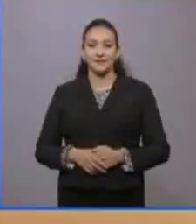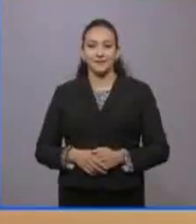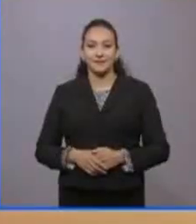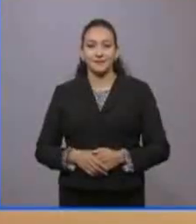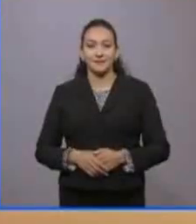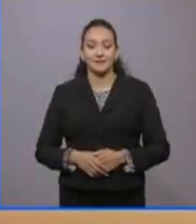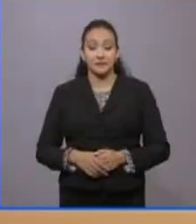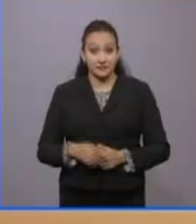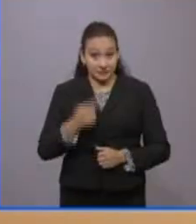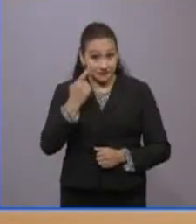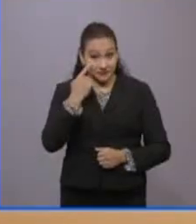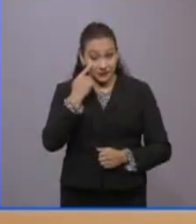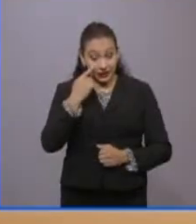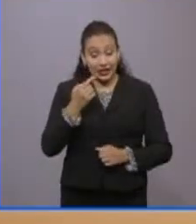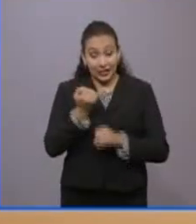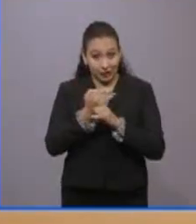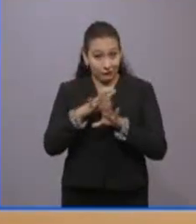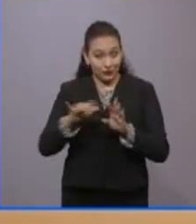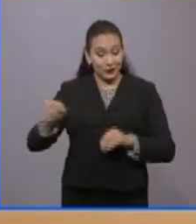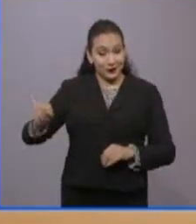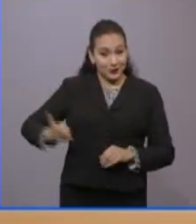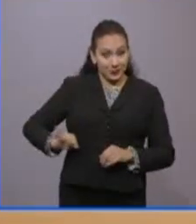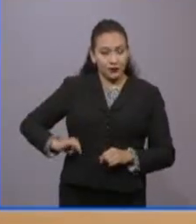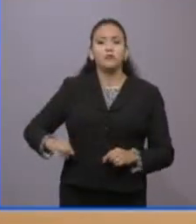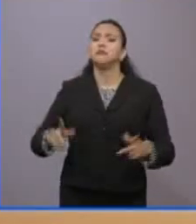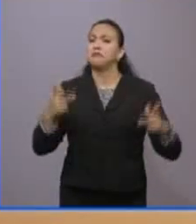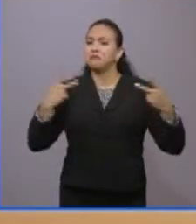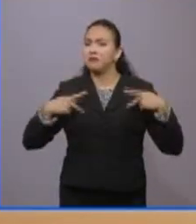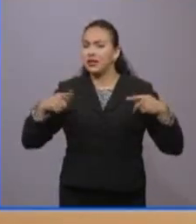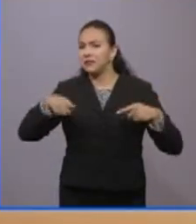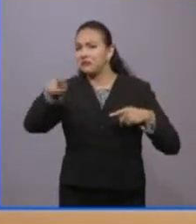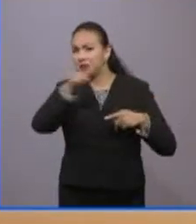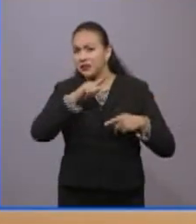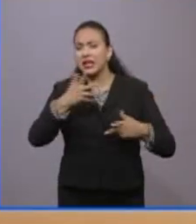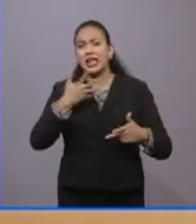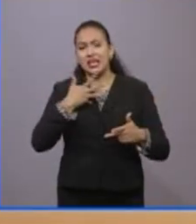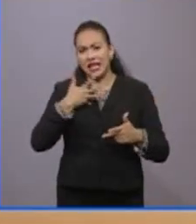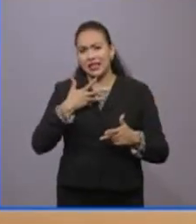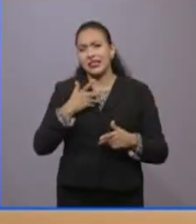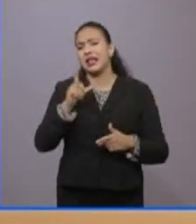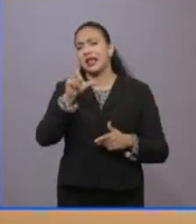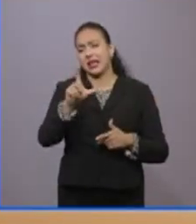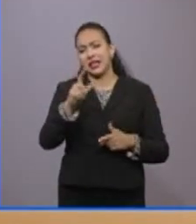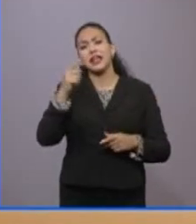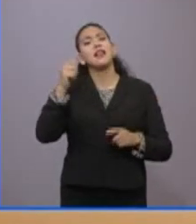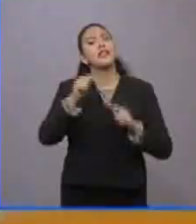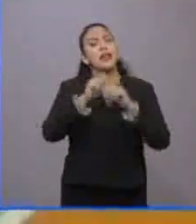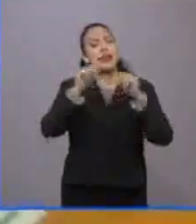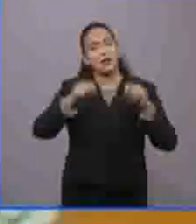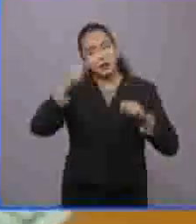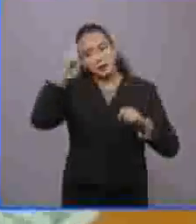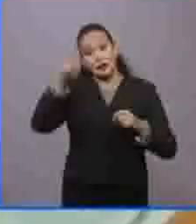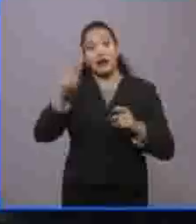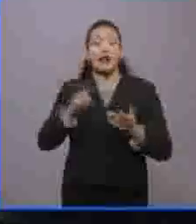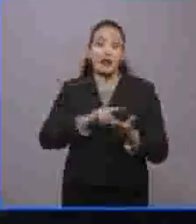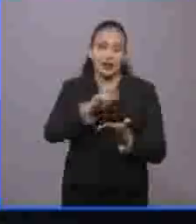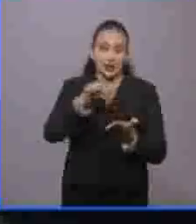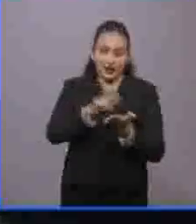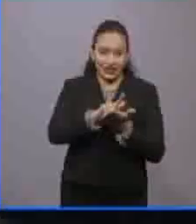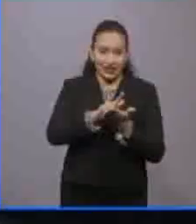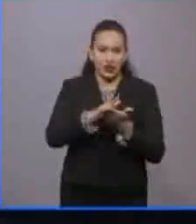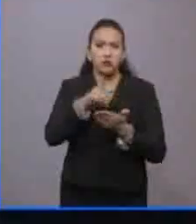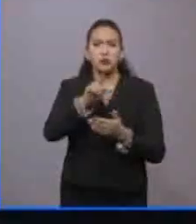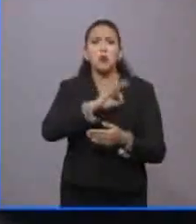Y escuche la siguiente información para todas las personas que hayan obtenido su cédula profesional de licenciatura en Derecho. Pueden